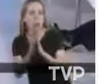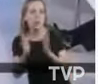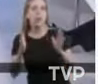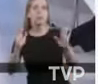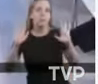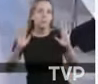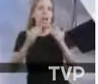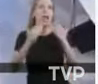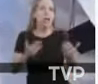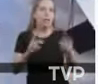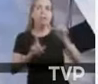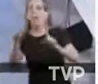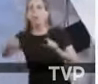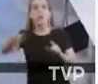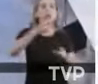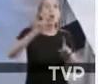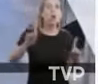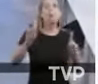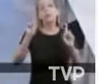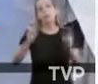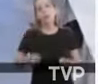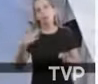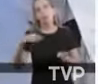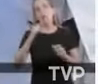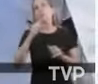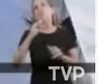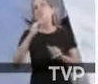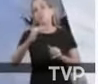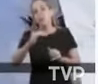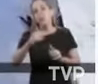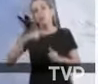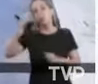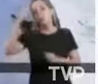es incómoda. Bueno, yo tengo que decirlo porque, pienso así.